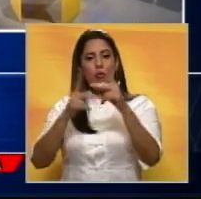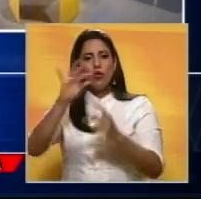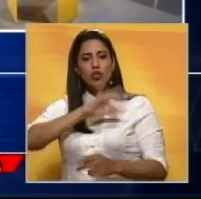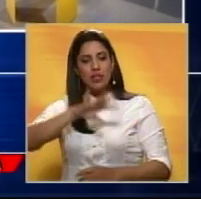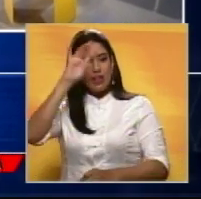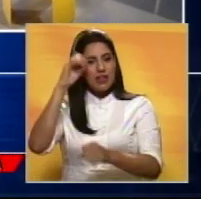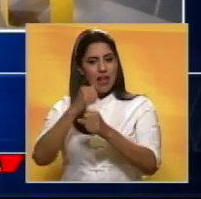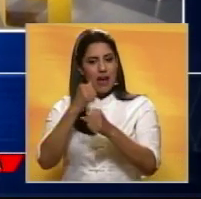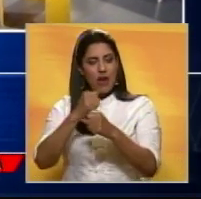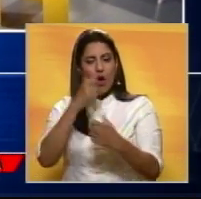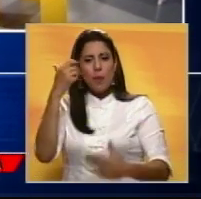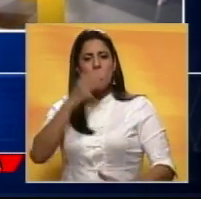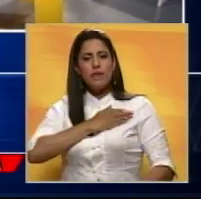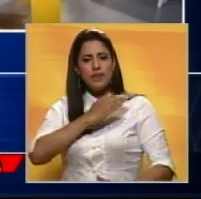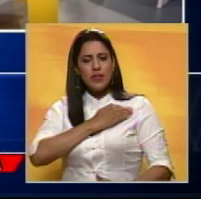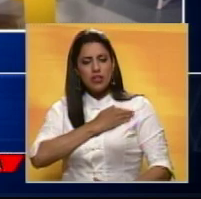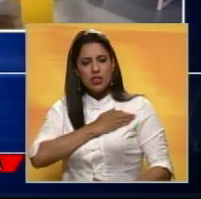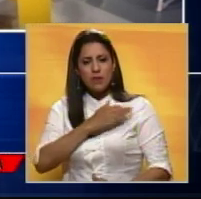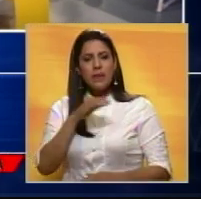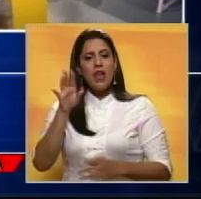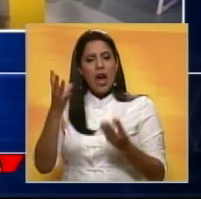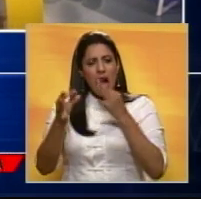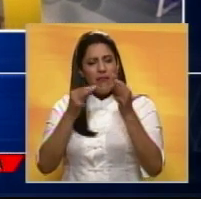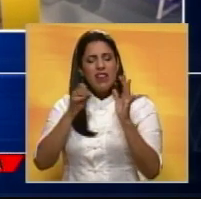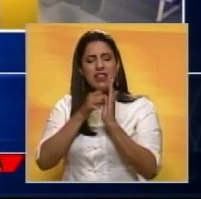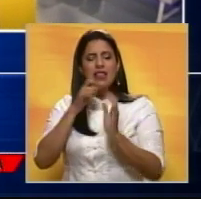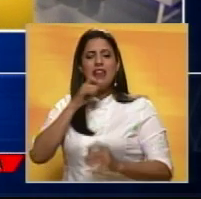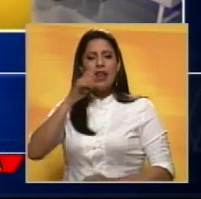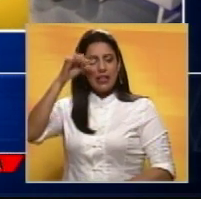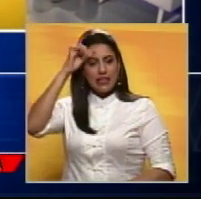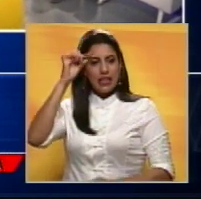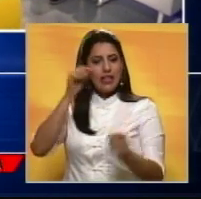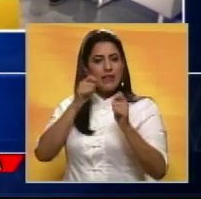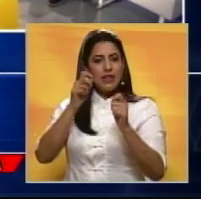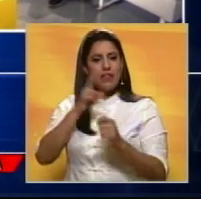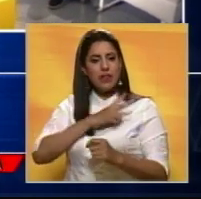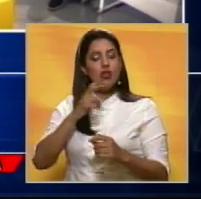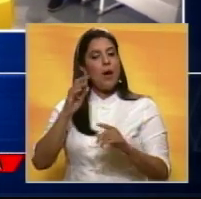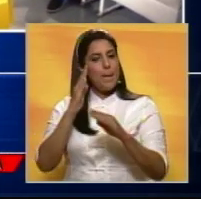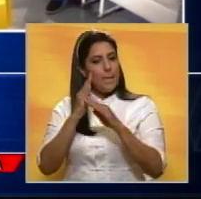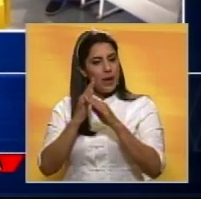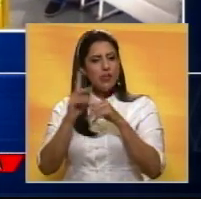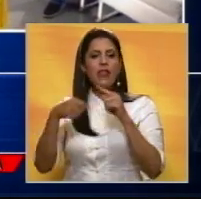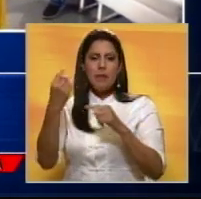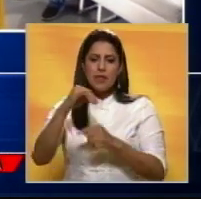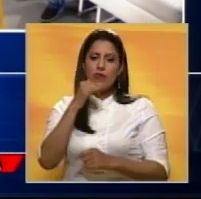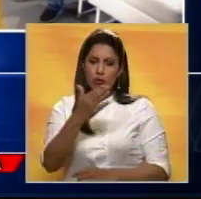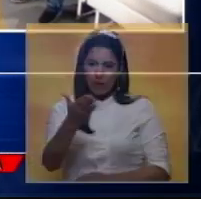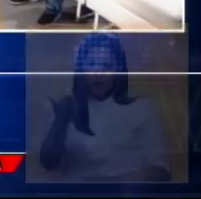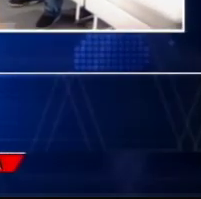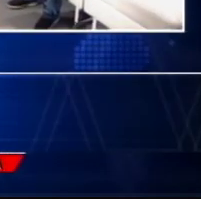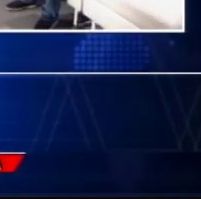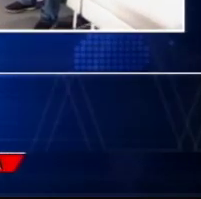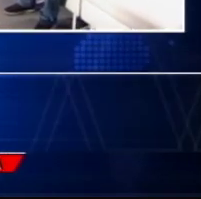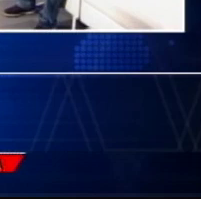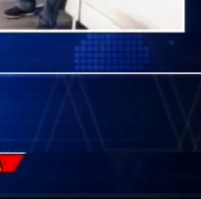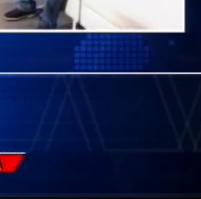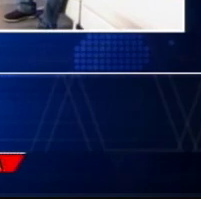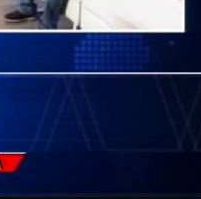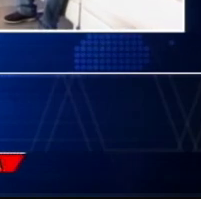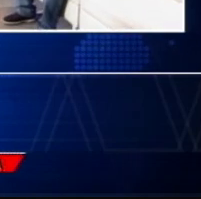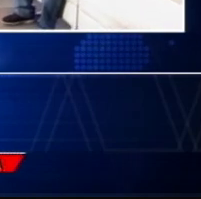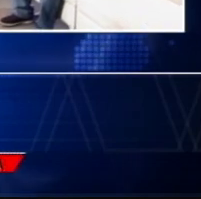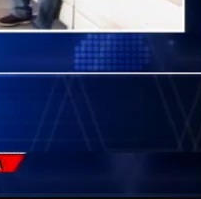social del trabajo, Francisco Torrealbas, y estará conversando con Entrina Yepes en la entrevista a Venevisión. Hacemos una pausa y ya venimos con más. Recuerden la